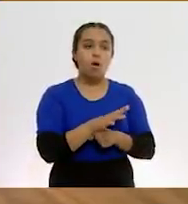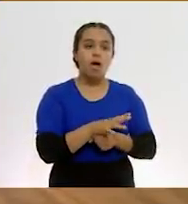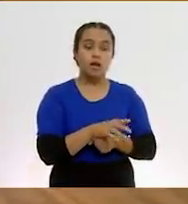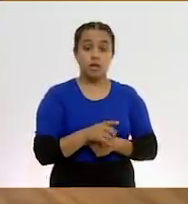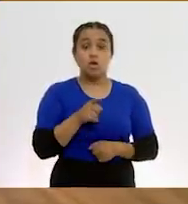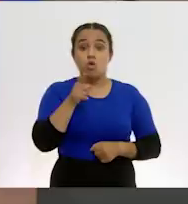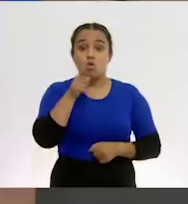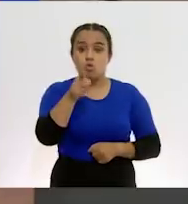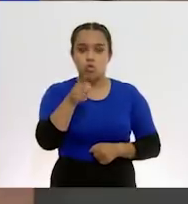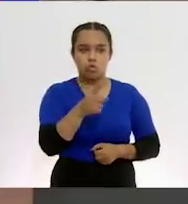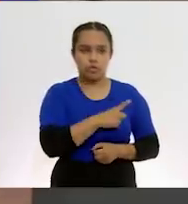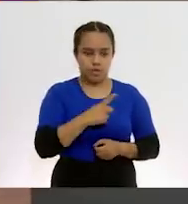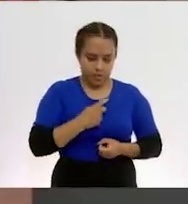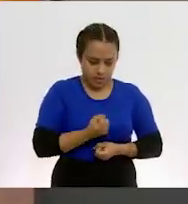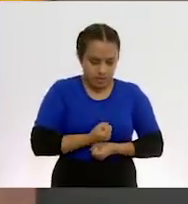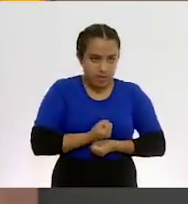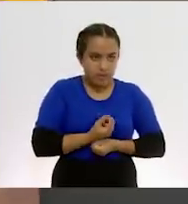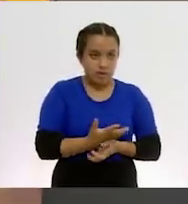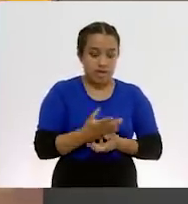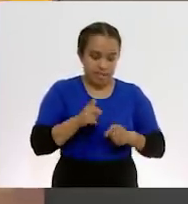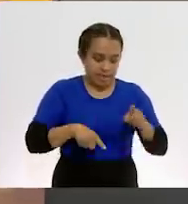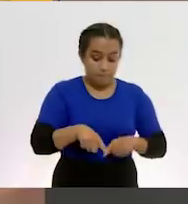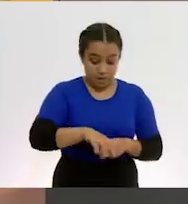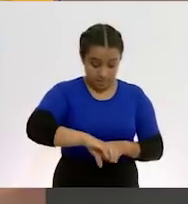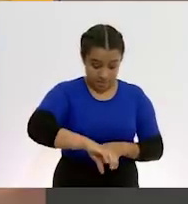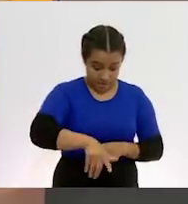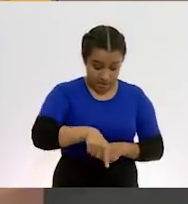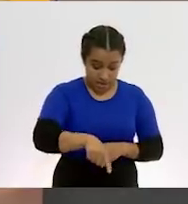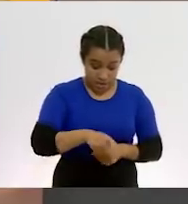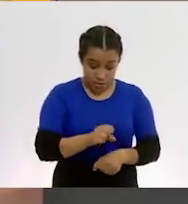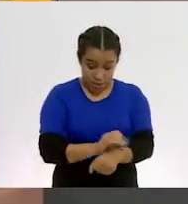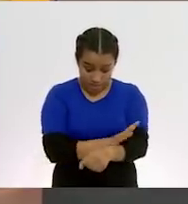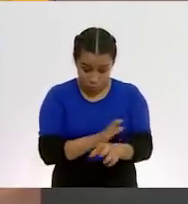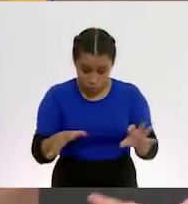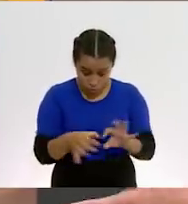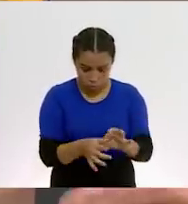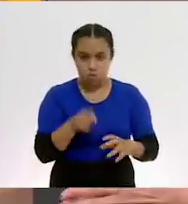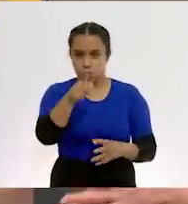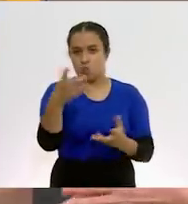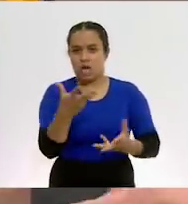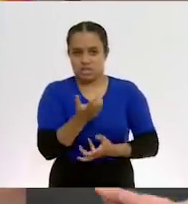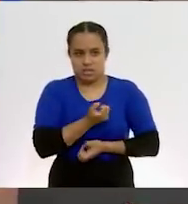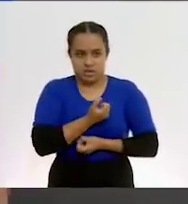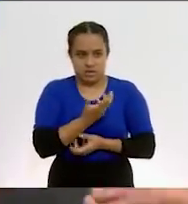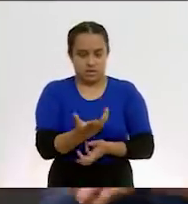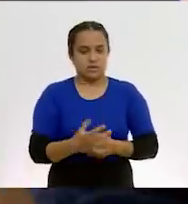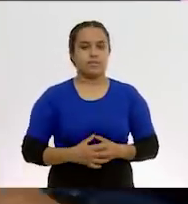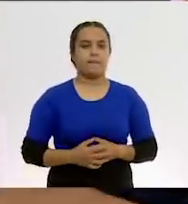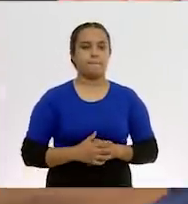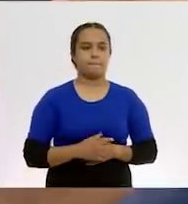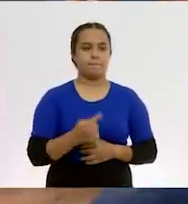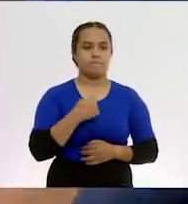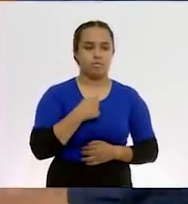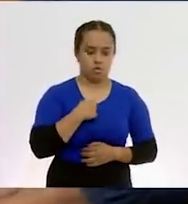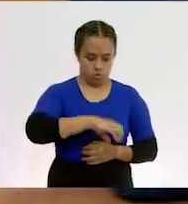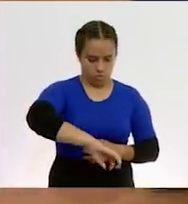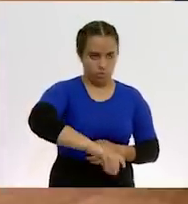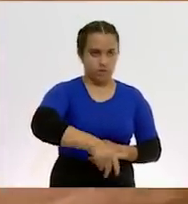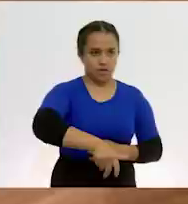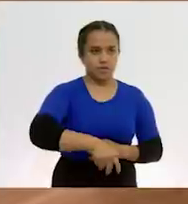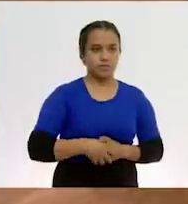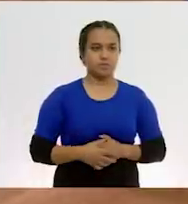tú vas a expresarte de acuerdo a la emoción que te toque. Perfecto. ¿Correcto? A ver, yo voy a tirar por ti,